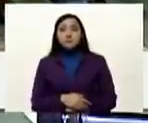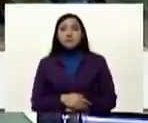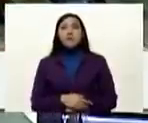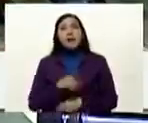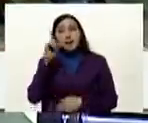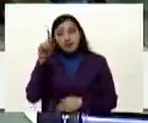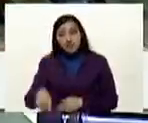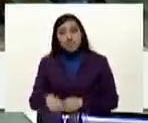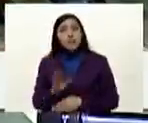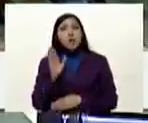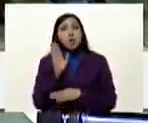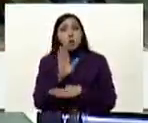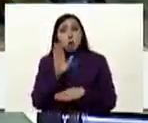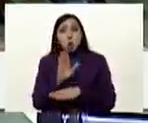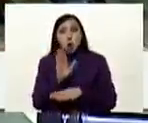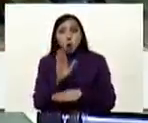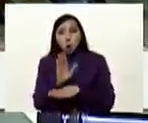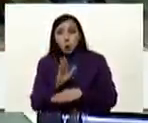Los cuidados